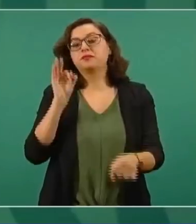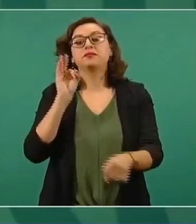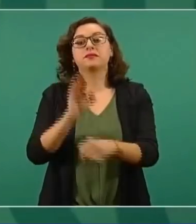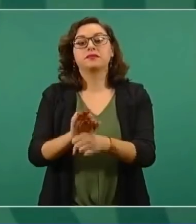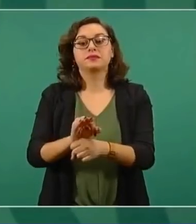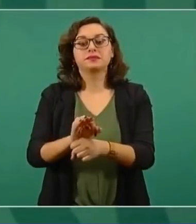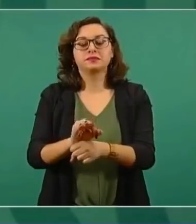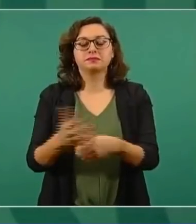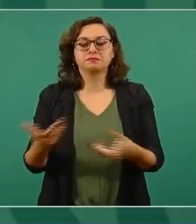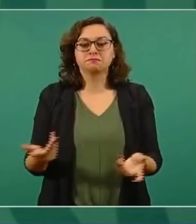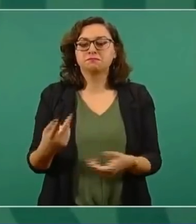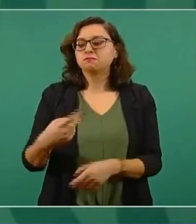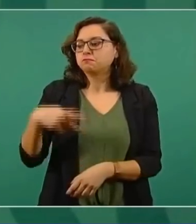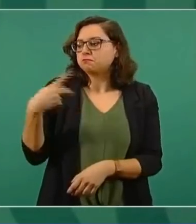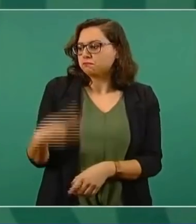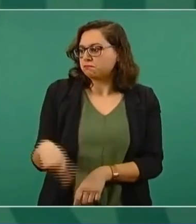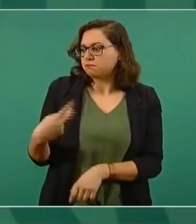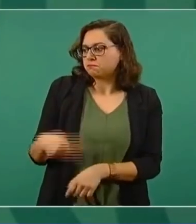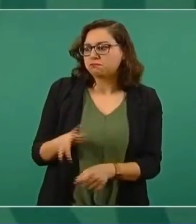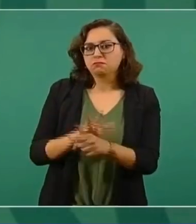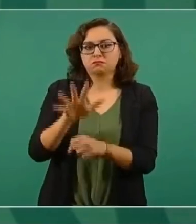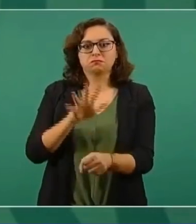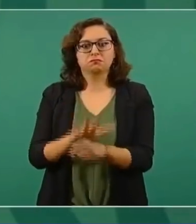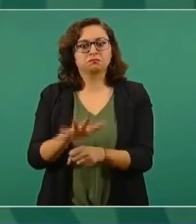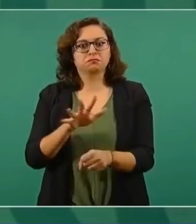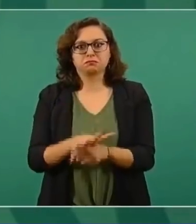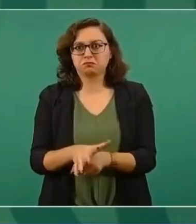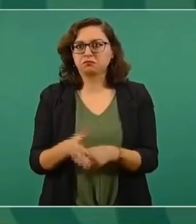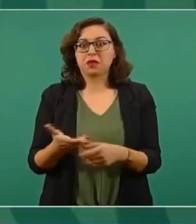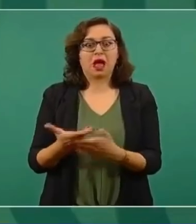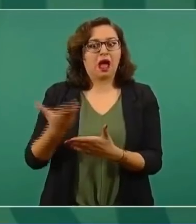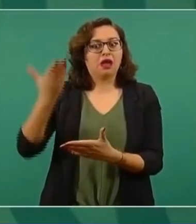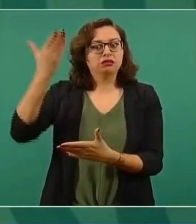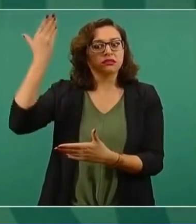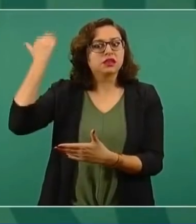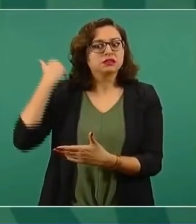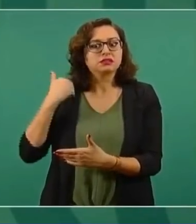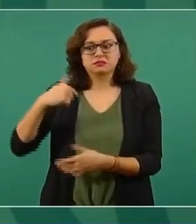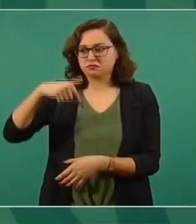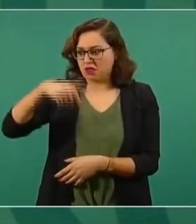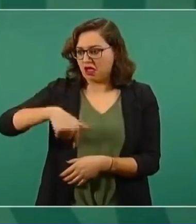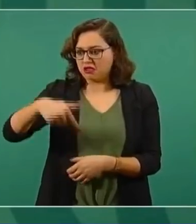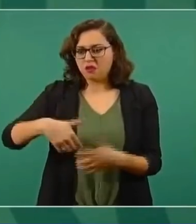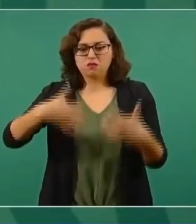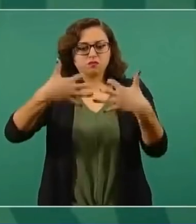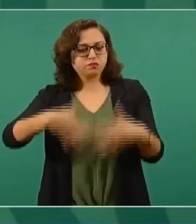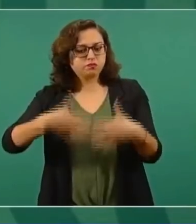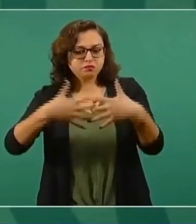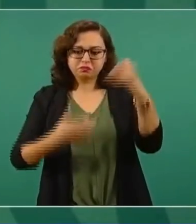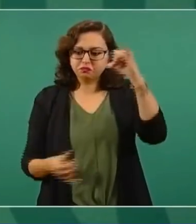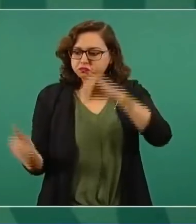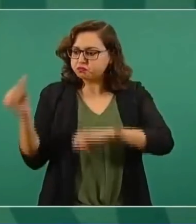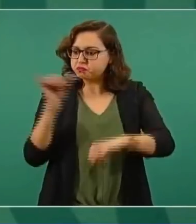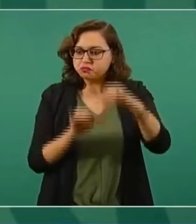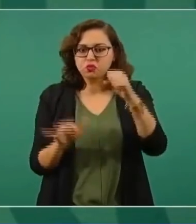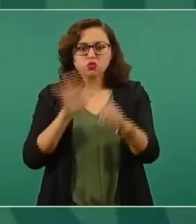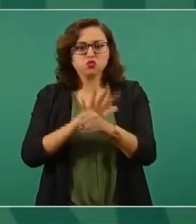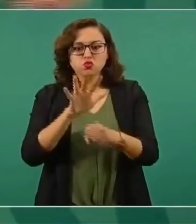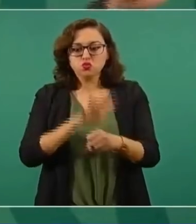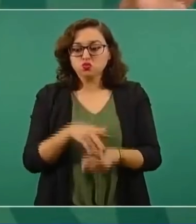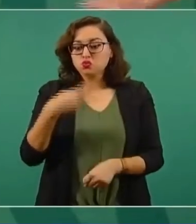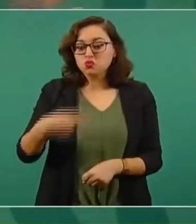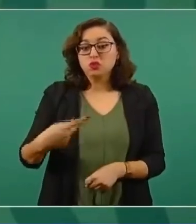neoliberal autosuficientes, producíamos los fertilizantes que consumía el país. Con